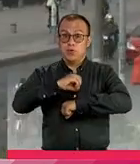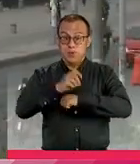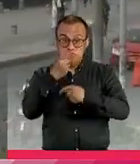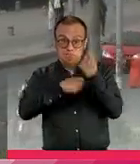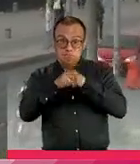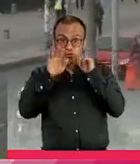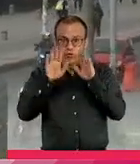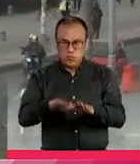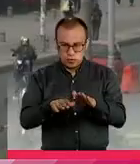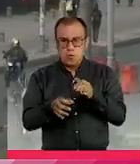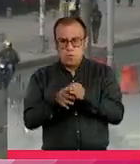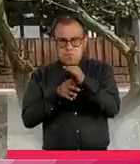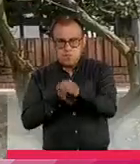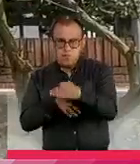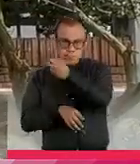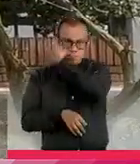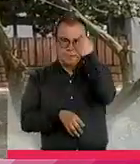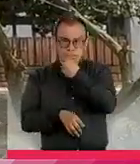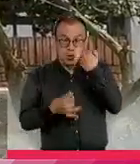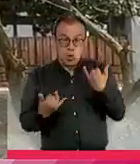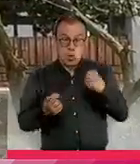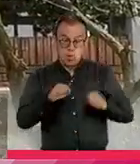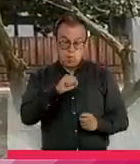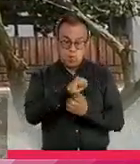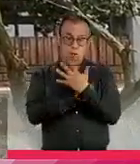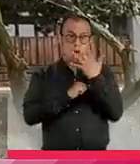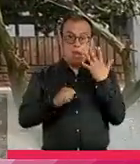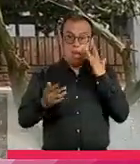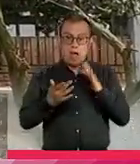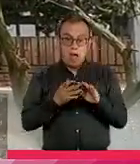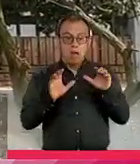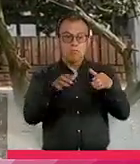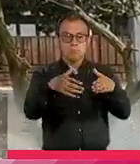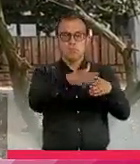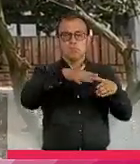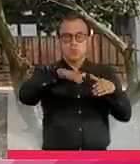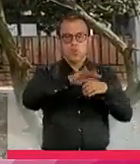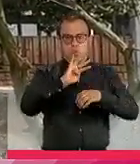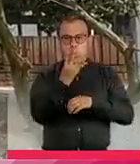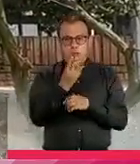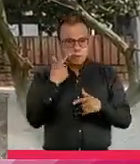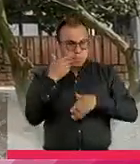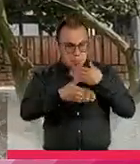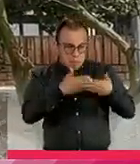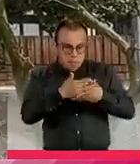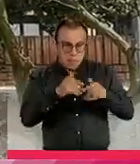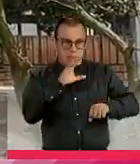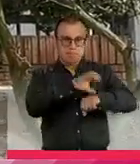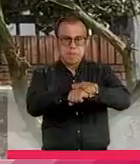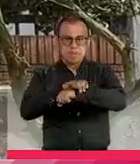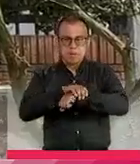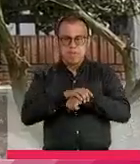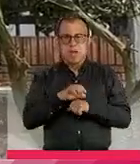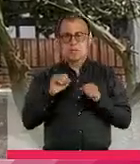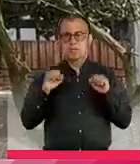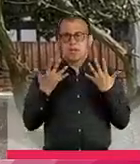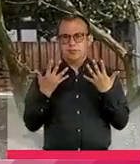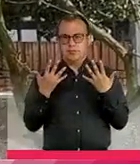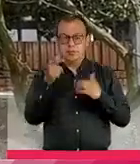microtráfico en el municipio continúan. Esta madrugada en la Comuna 4 hicimos unos operativos donde capturamos 10 personas,